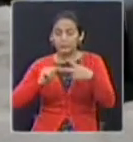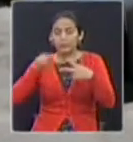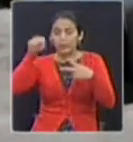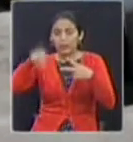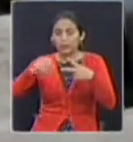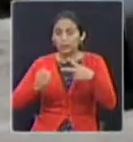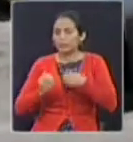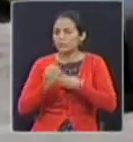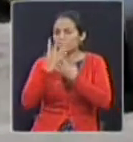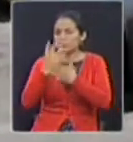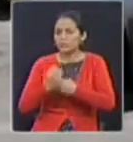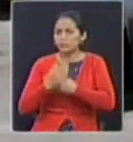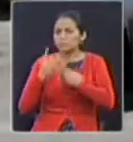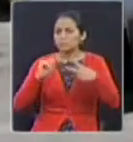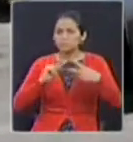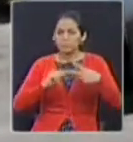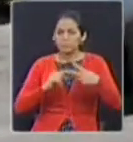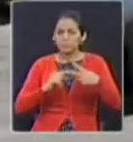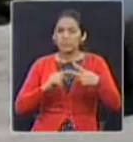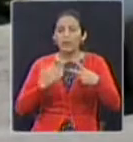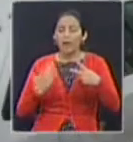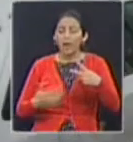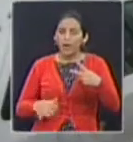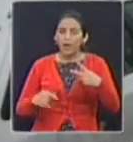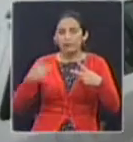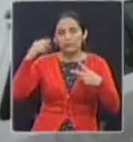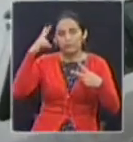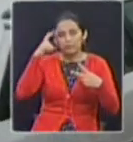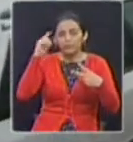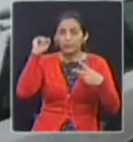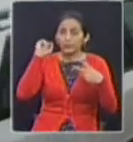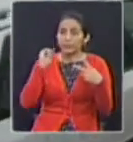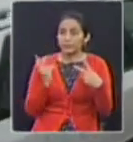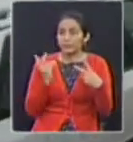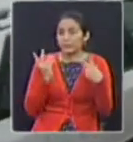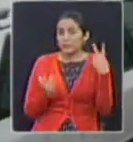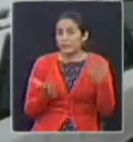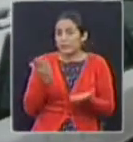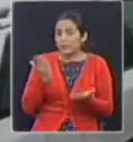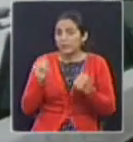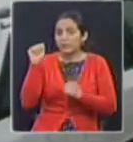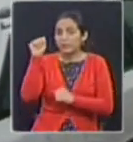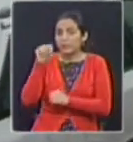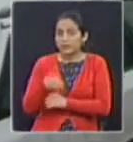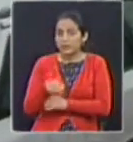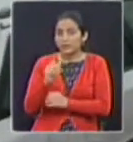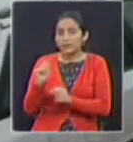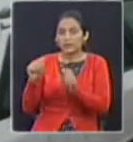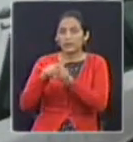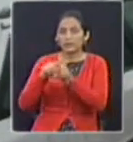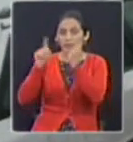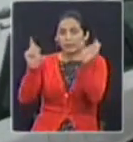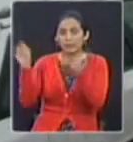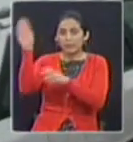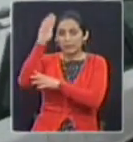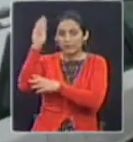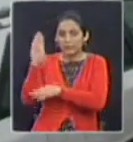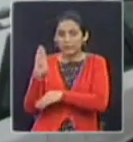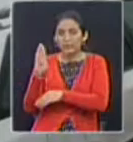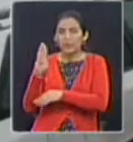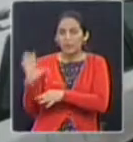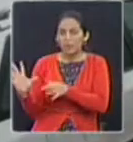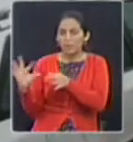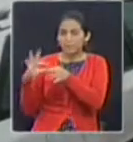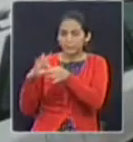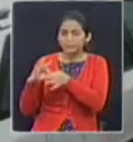versión, es en la que se está indagando una presunta asociación ilícita dentro del caso Odebrecht. Hay que